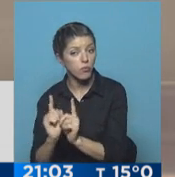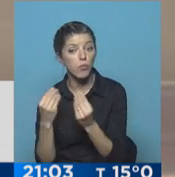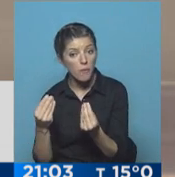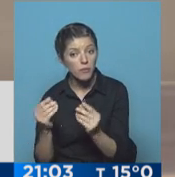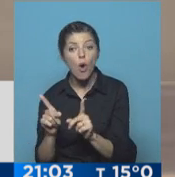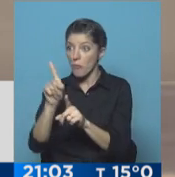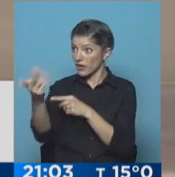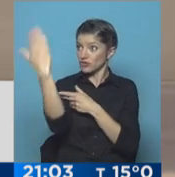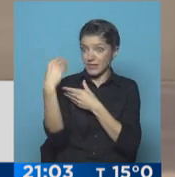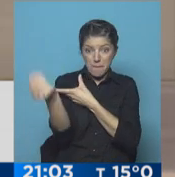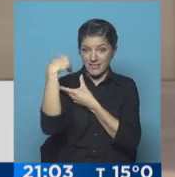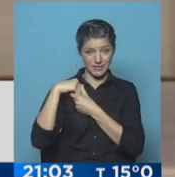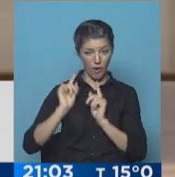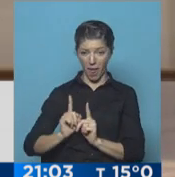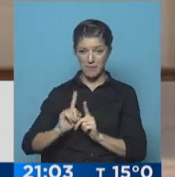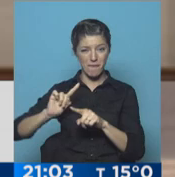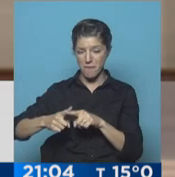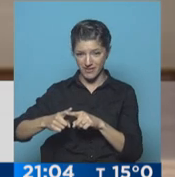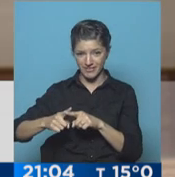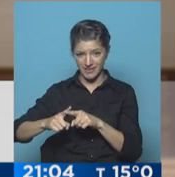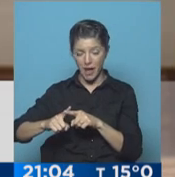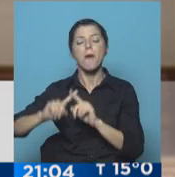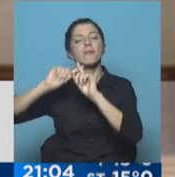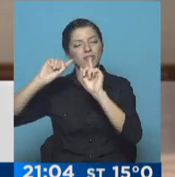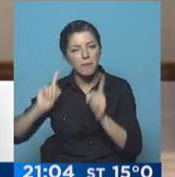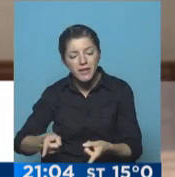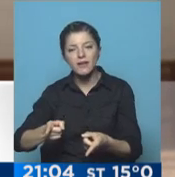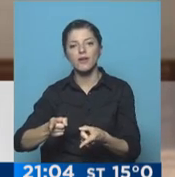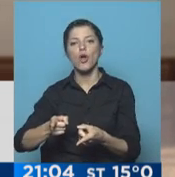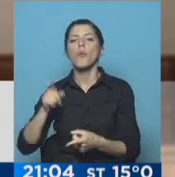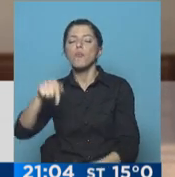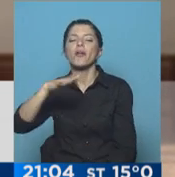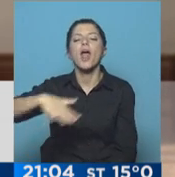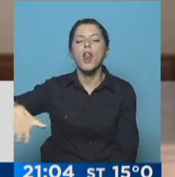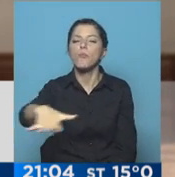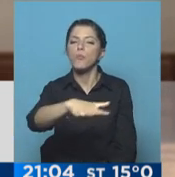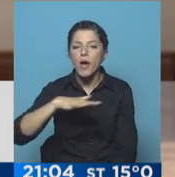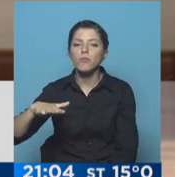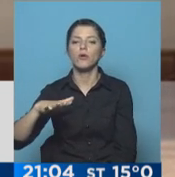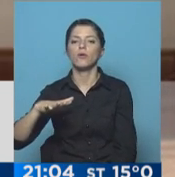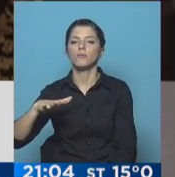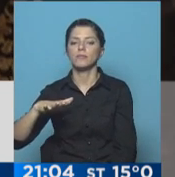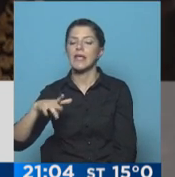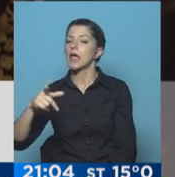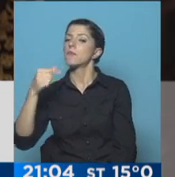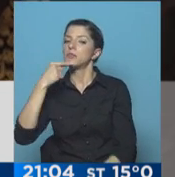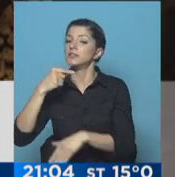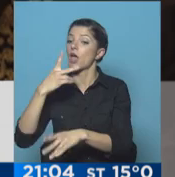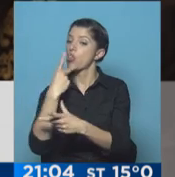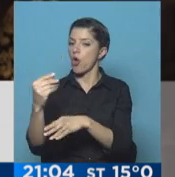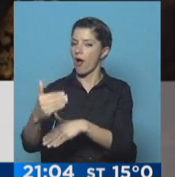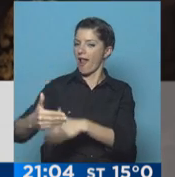han participado de ellas, pero fundamentalmente porque hay un pueblo que no está dispuesto a dar ni un